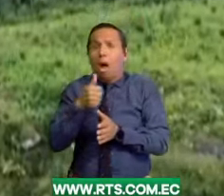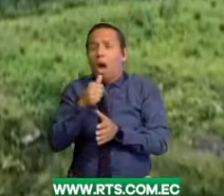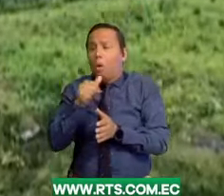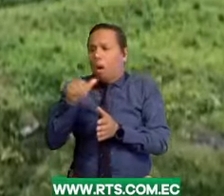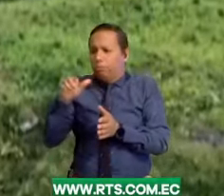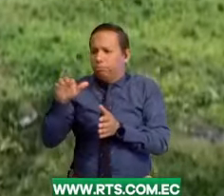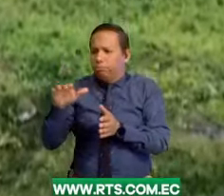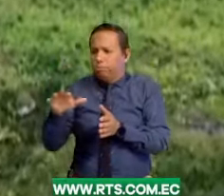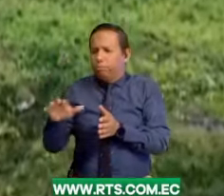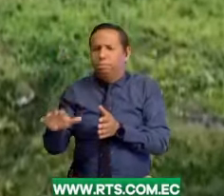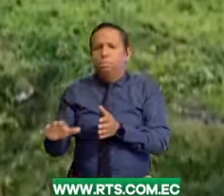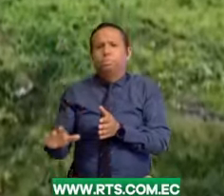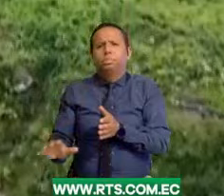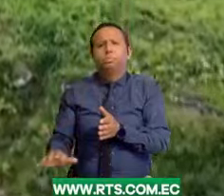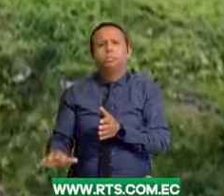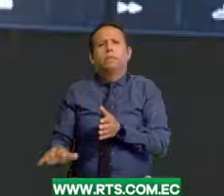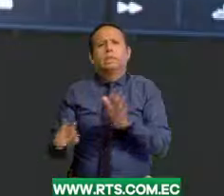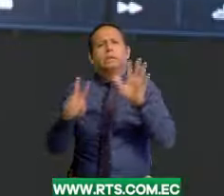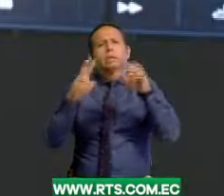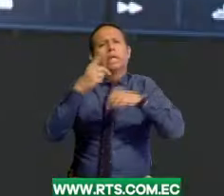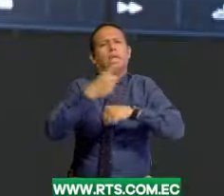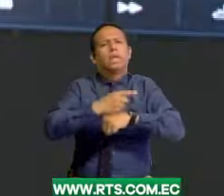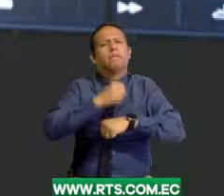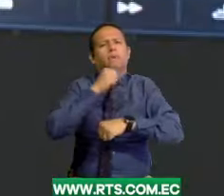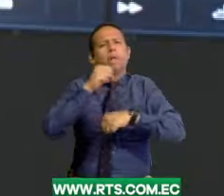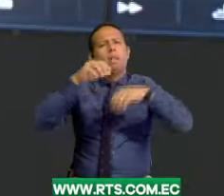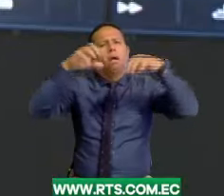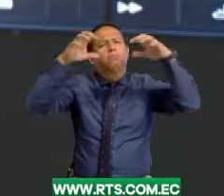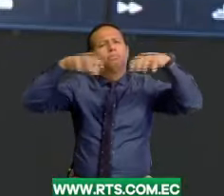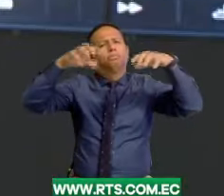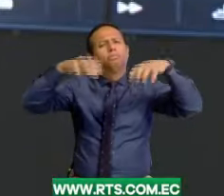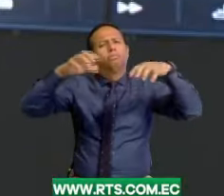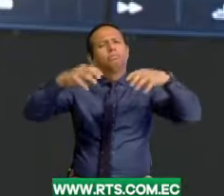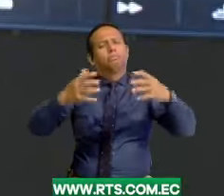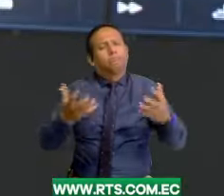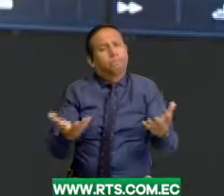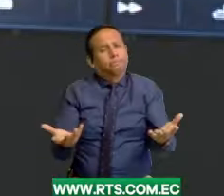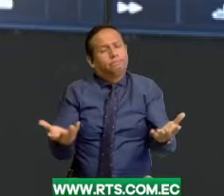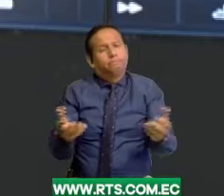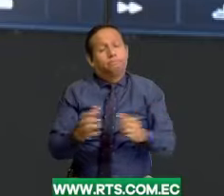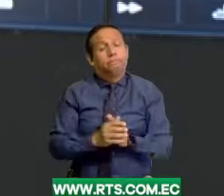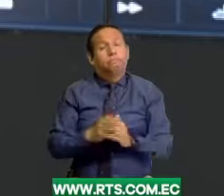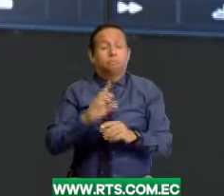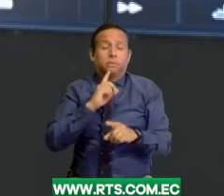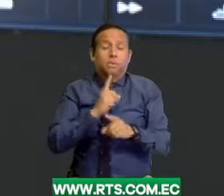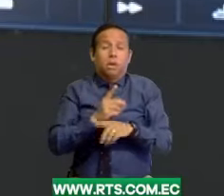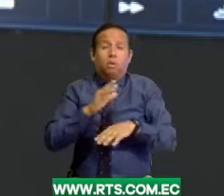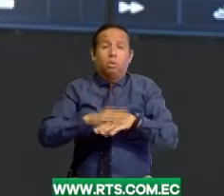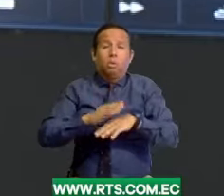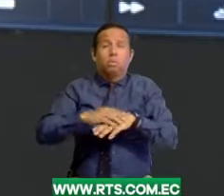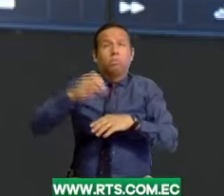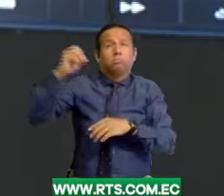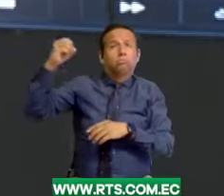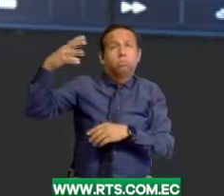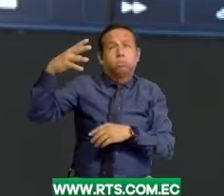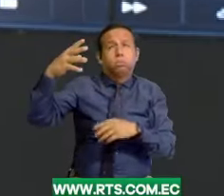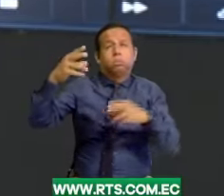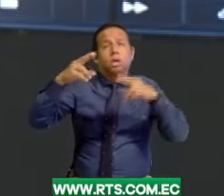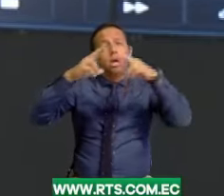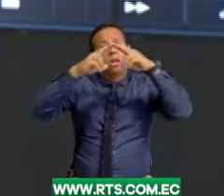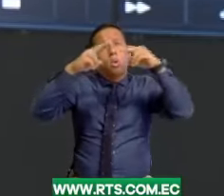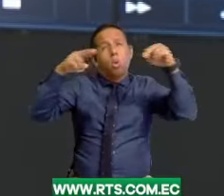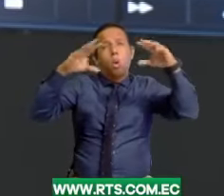debido a la falta de lluvias durante 7 días estas condiciones van a persistir alta radiación alta temperatura muy poca nubosidad y eventos de